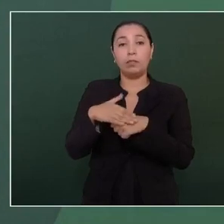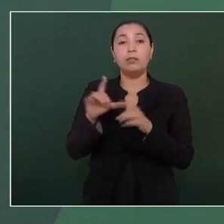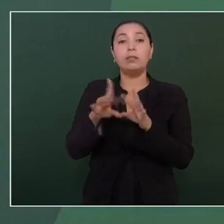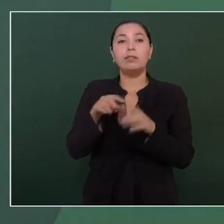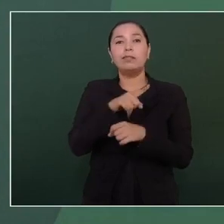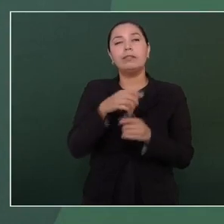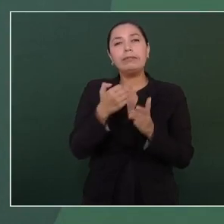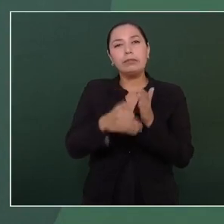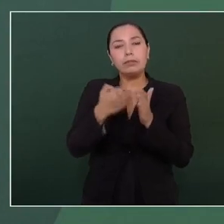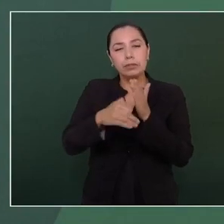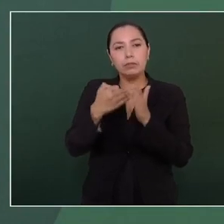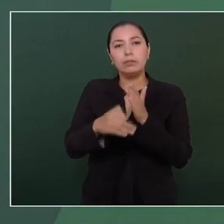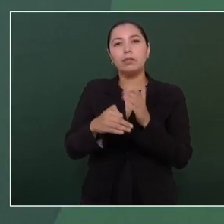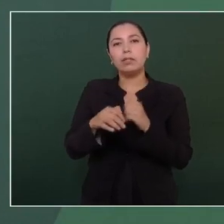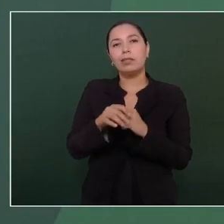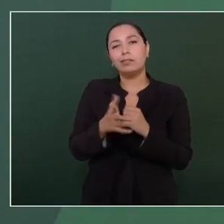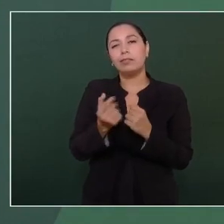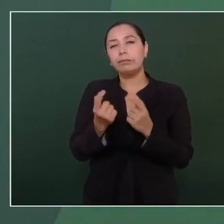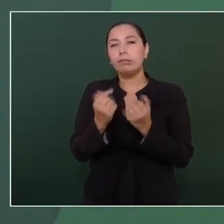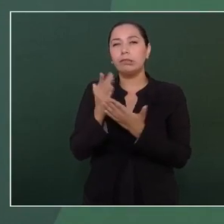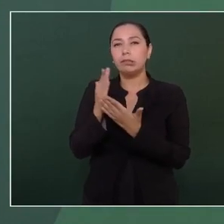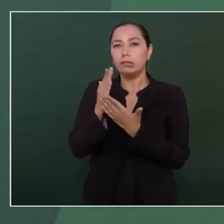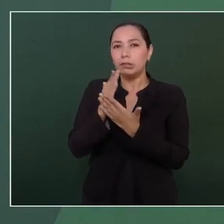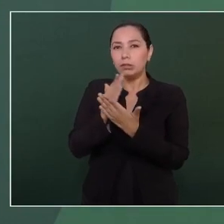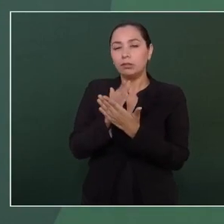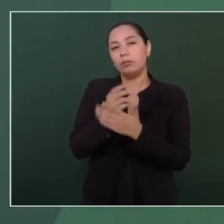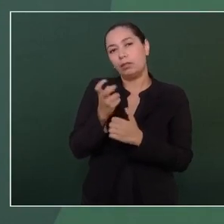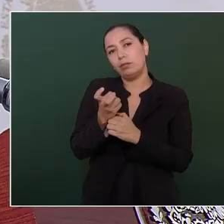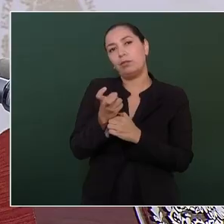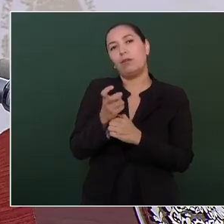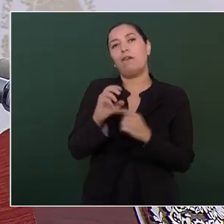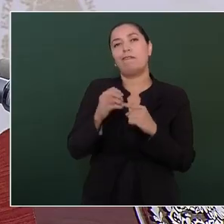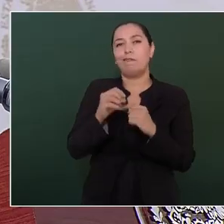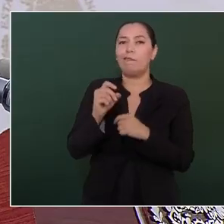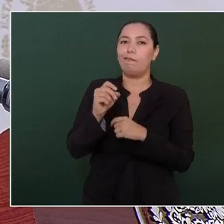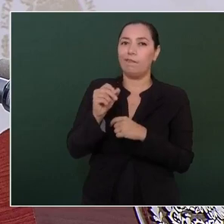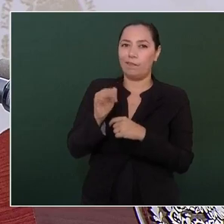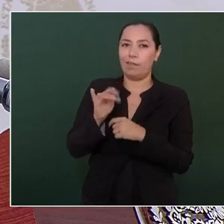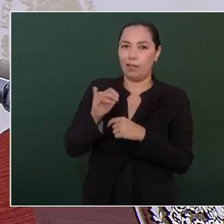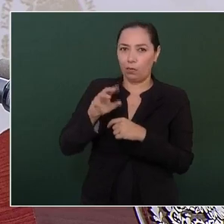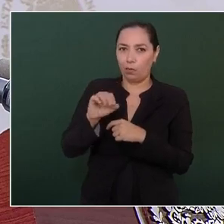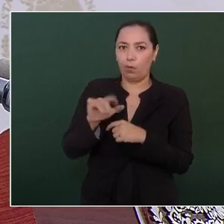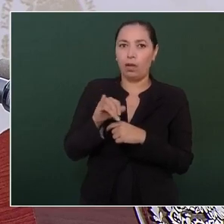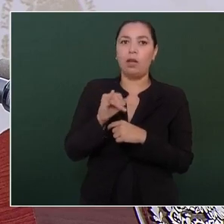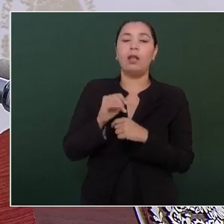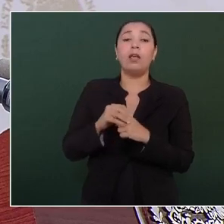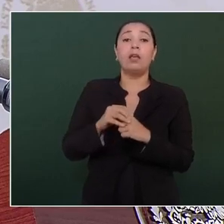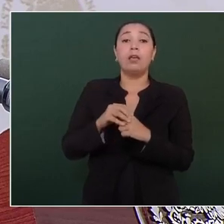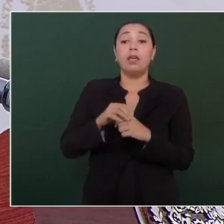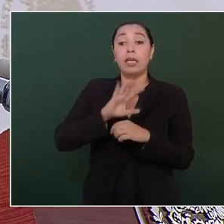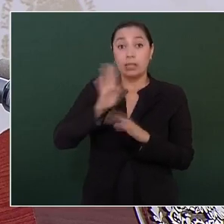faltantes, déficit en frijol. Ya estamos viendo lo del precio